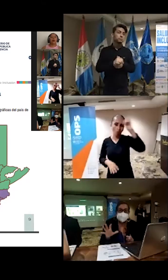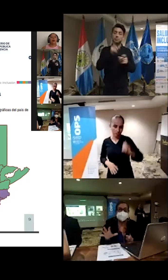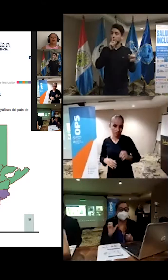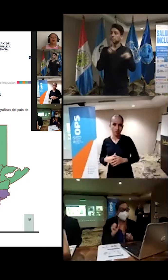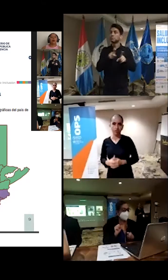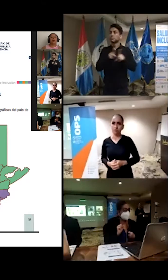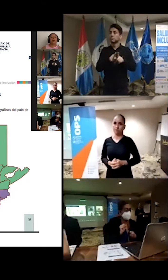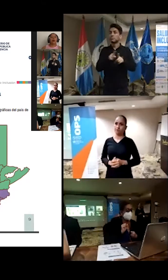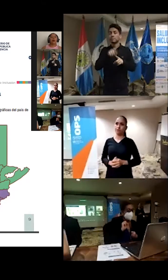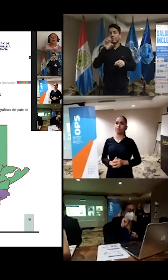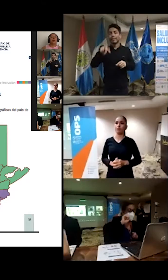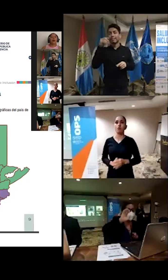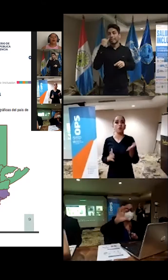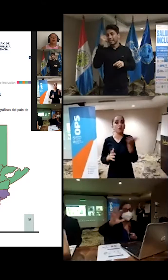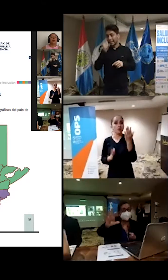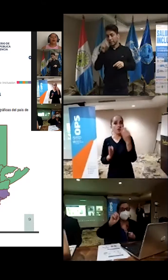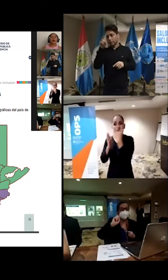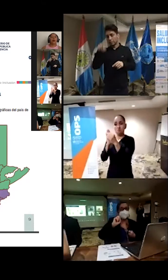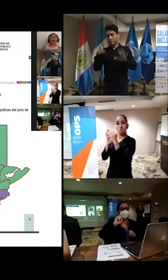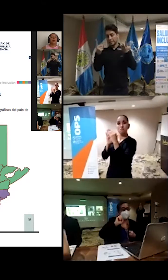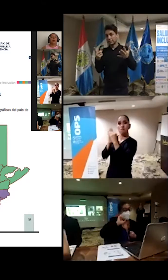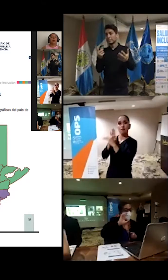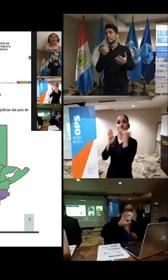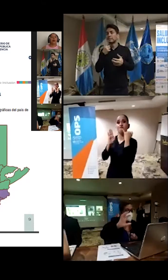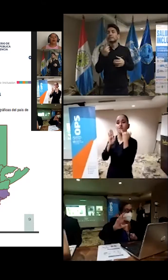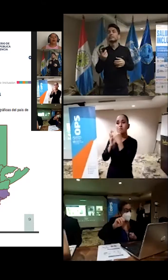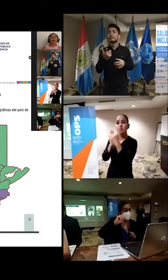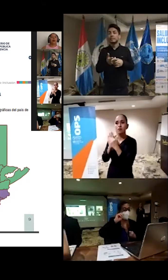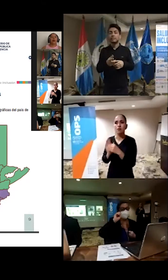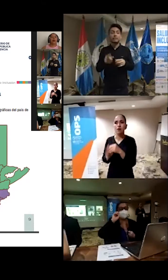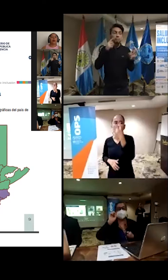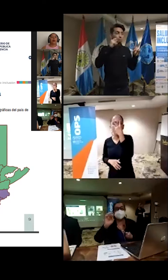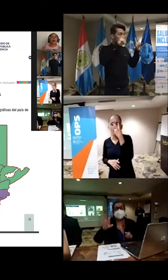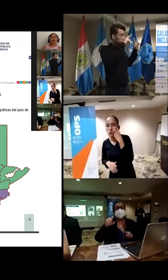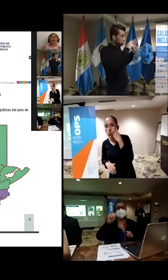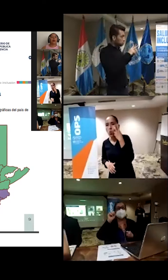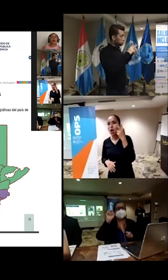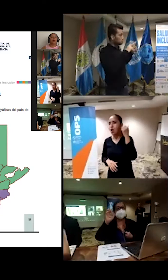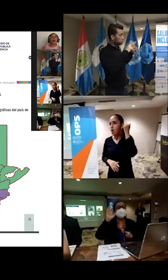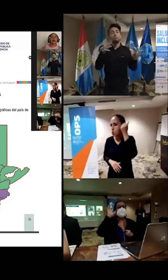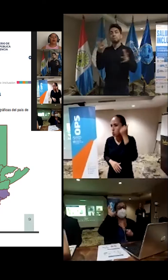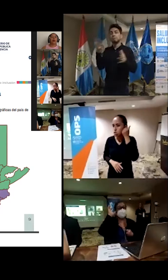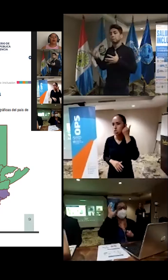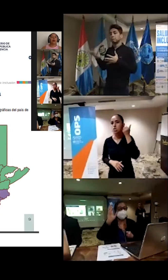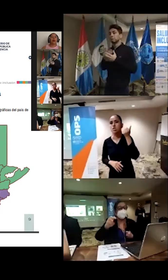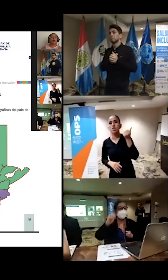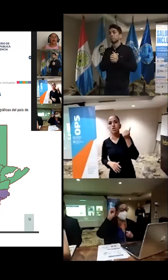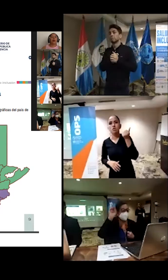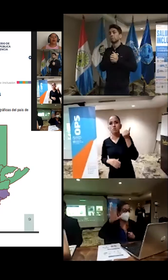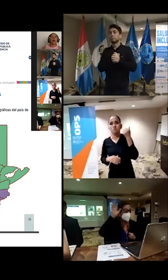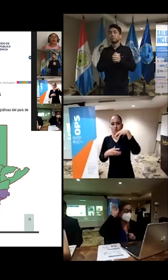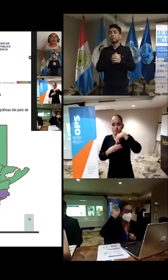la ENDIS 2016, nos reflejó una parte visual, una parte auditiva, una parte